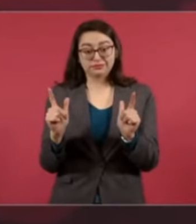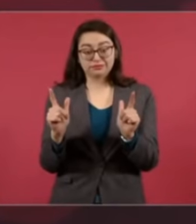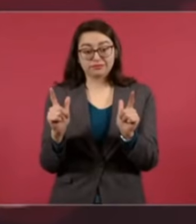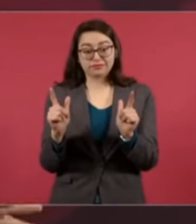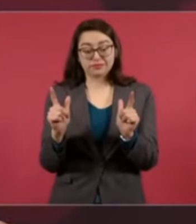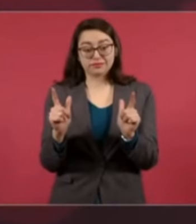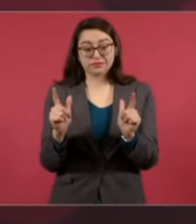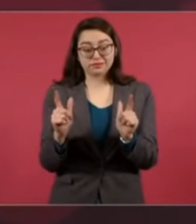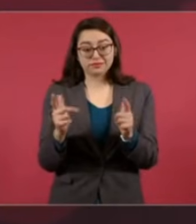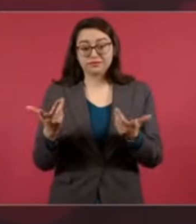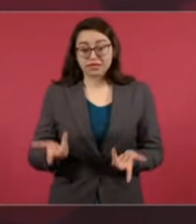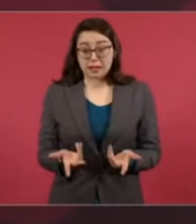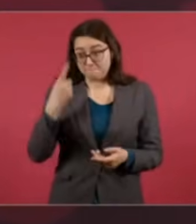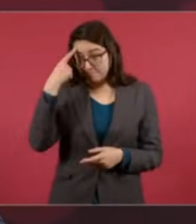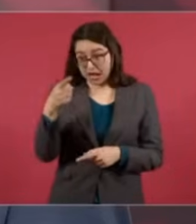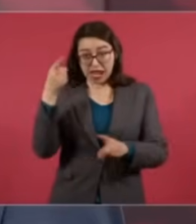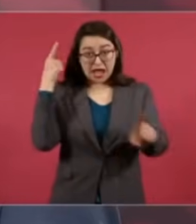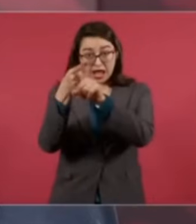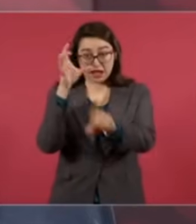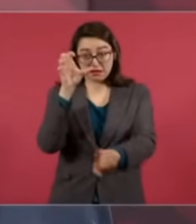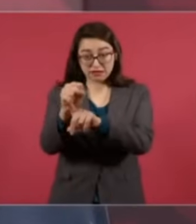No se podría transformar